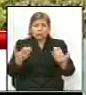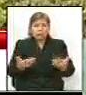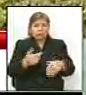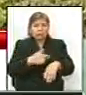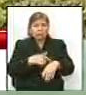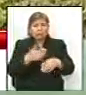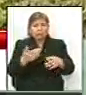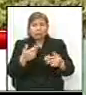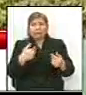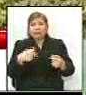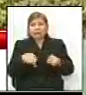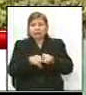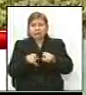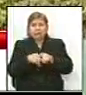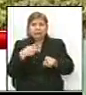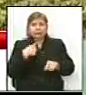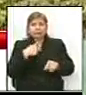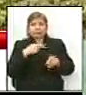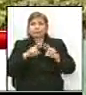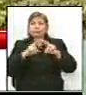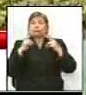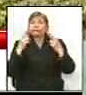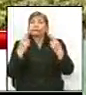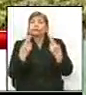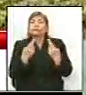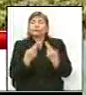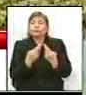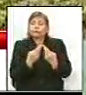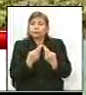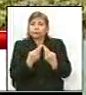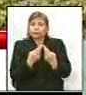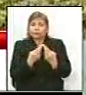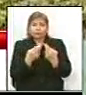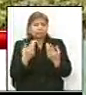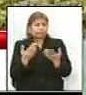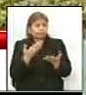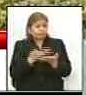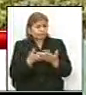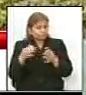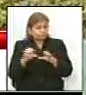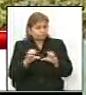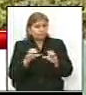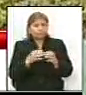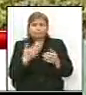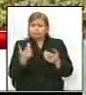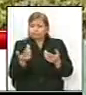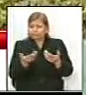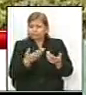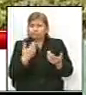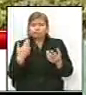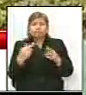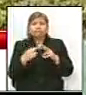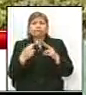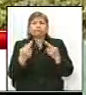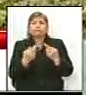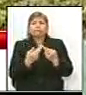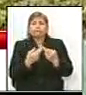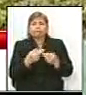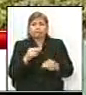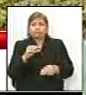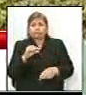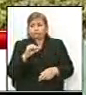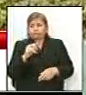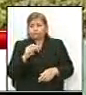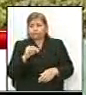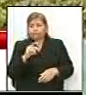momento. También necesitamos una reunión para poder llevar ese tipo de actividades, ese tipo de reuniones en Villa Quintiarina. ¿Por